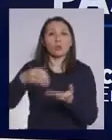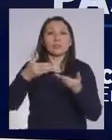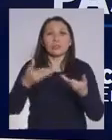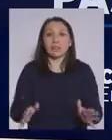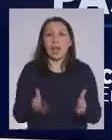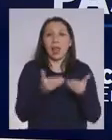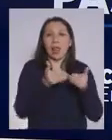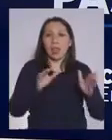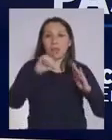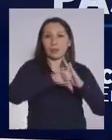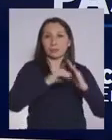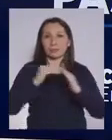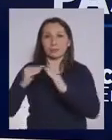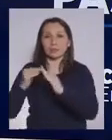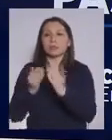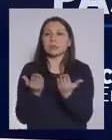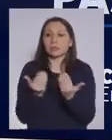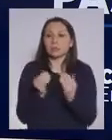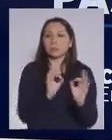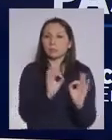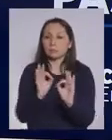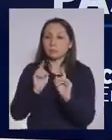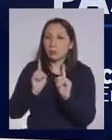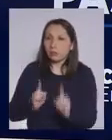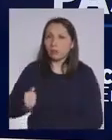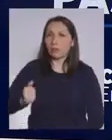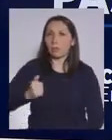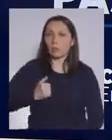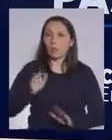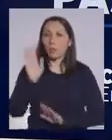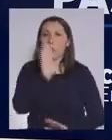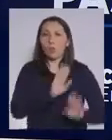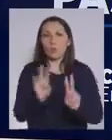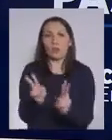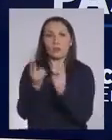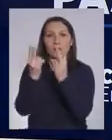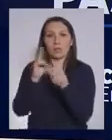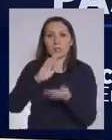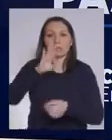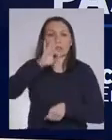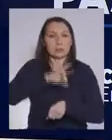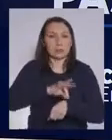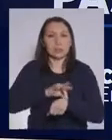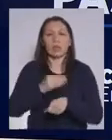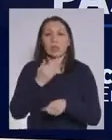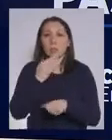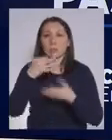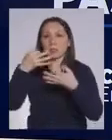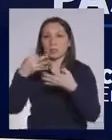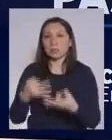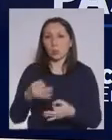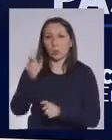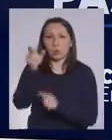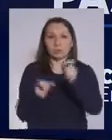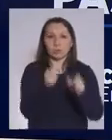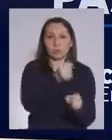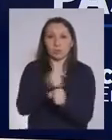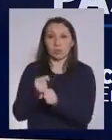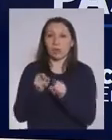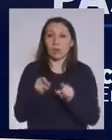de la etapa de cuarentena con el necesario y debido resguardo de la vida salud y seguridad de los trabajadores en este